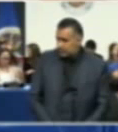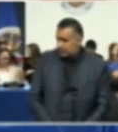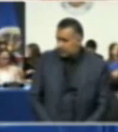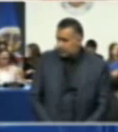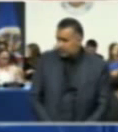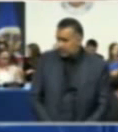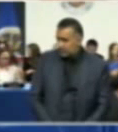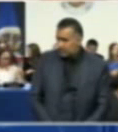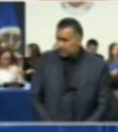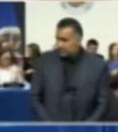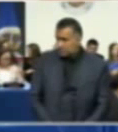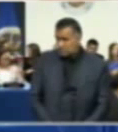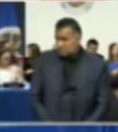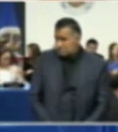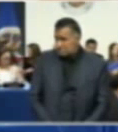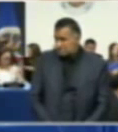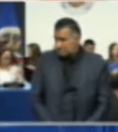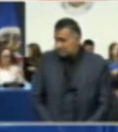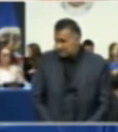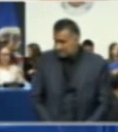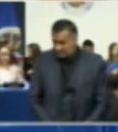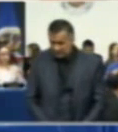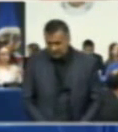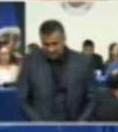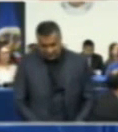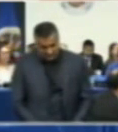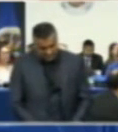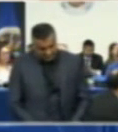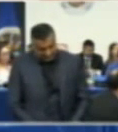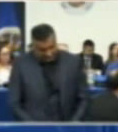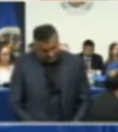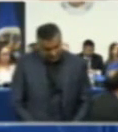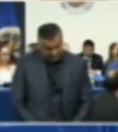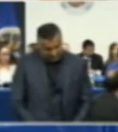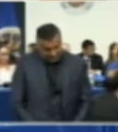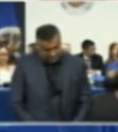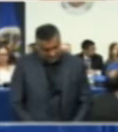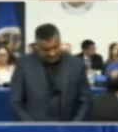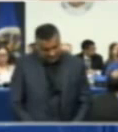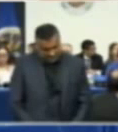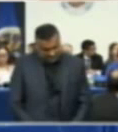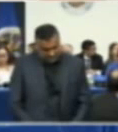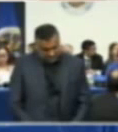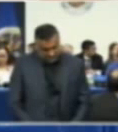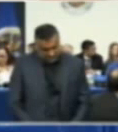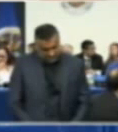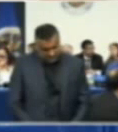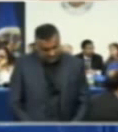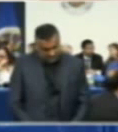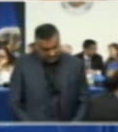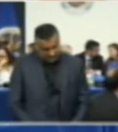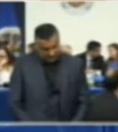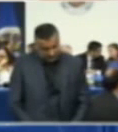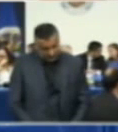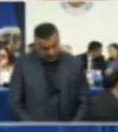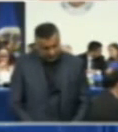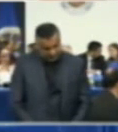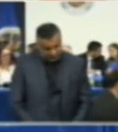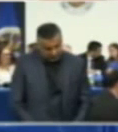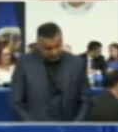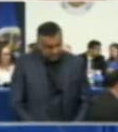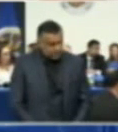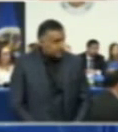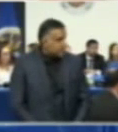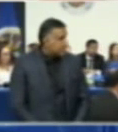Legislativa 29.127. Además de ello, el Perú ha institucionalizado el tema de la discapacidad en el